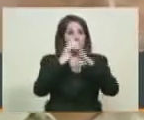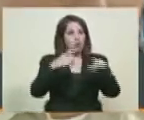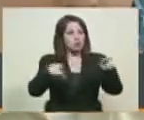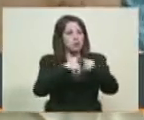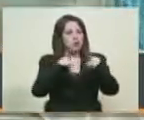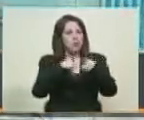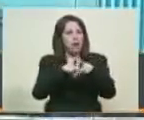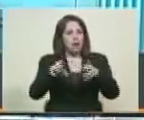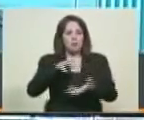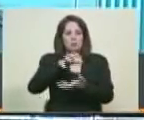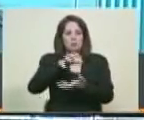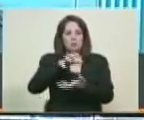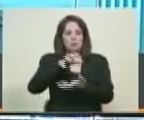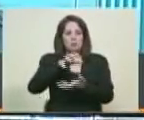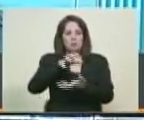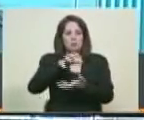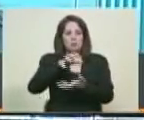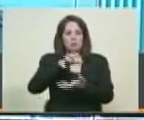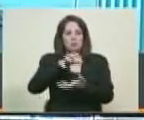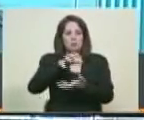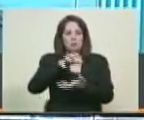Estado.